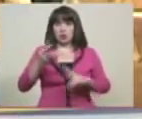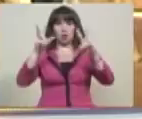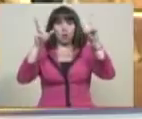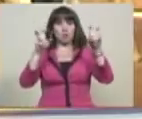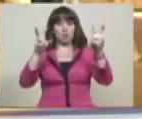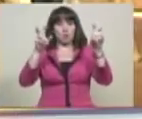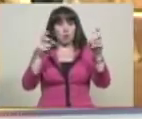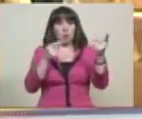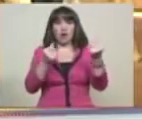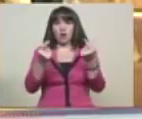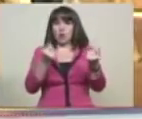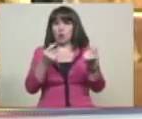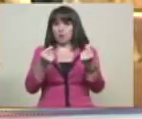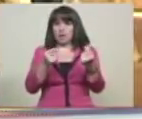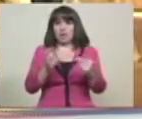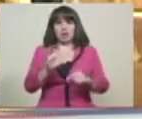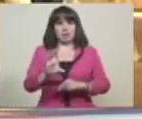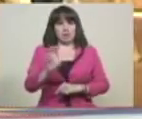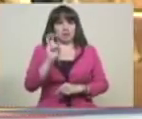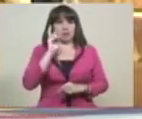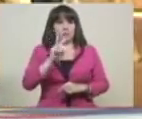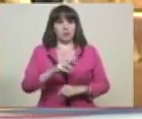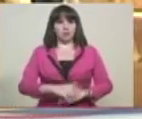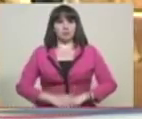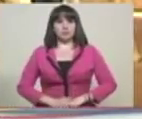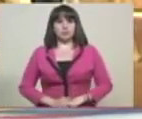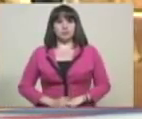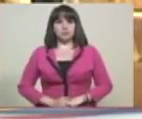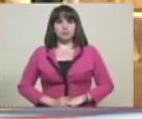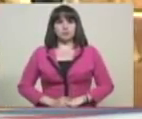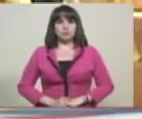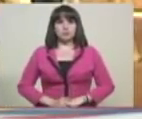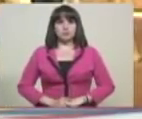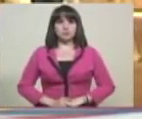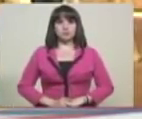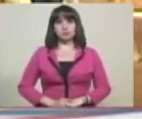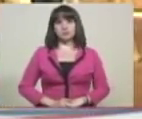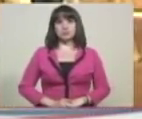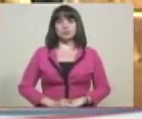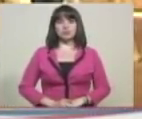reconversión económica. Como lo llaman algunos expertos,